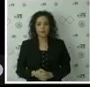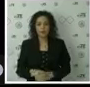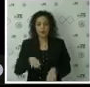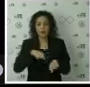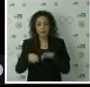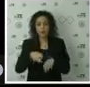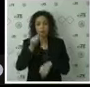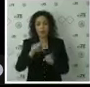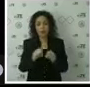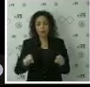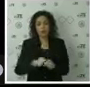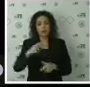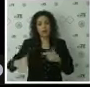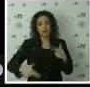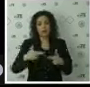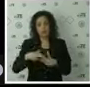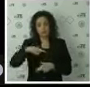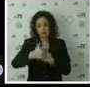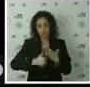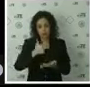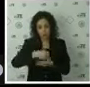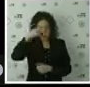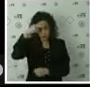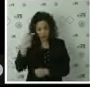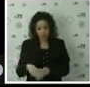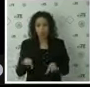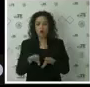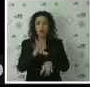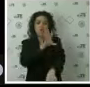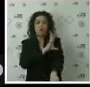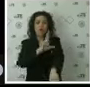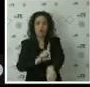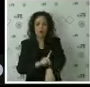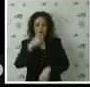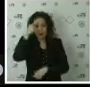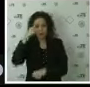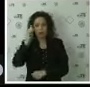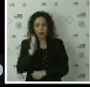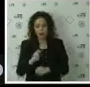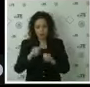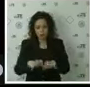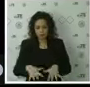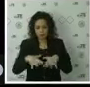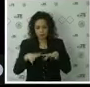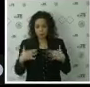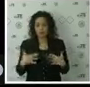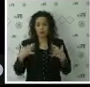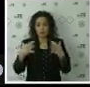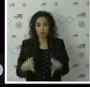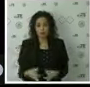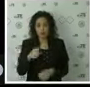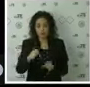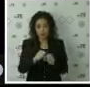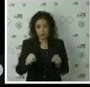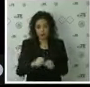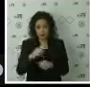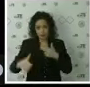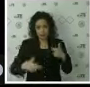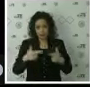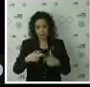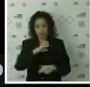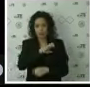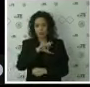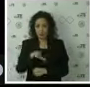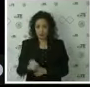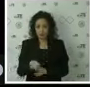trabajado en la Sala Regional de la Ciudad de México como coordinadora de ponencia y como fundadora en la Sala Regional Especializada, siendo secretaria